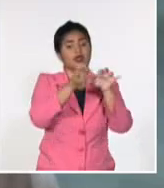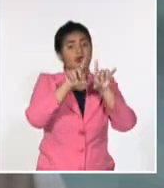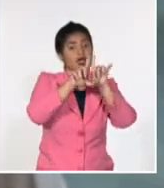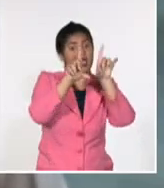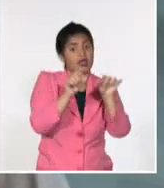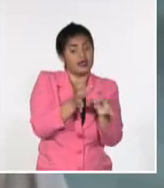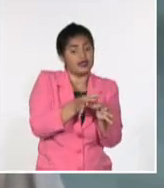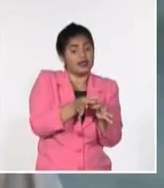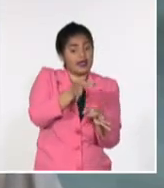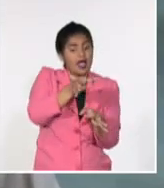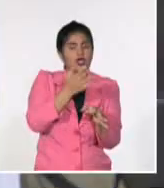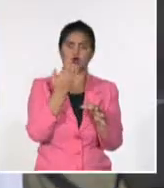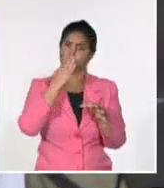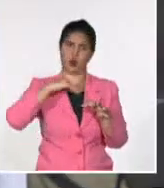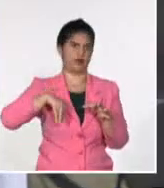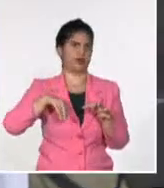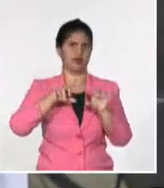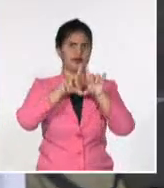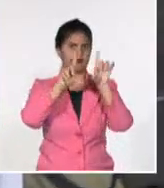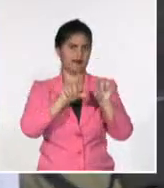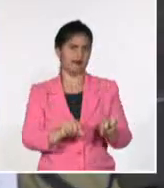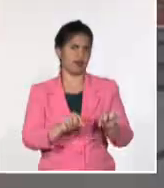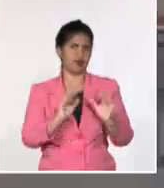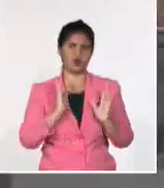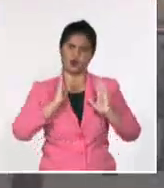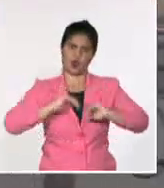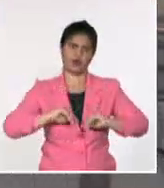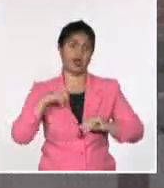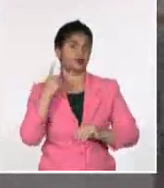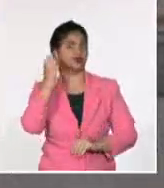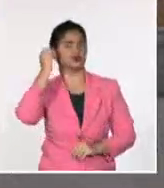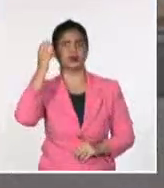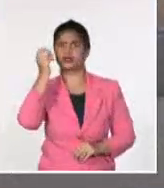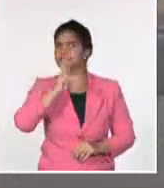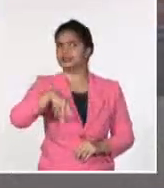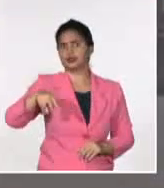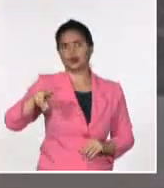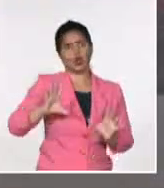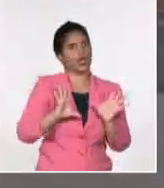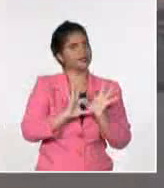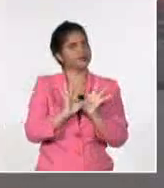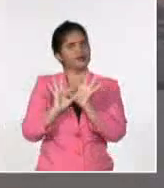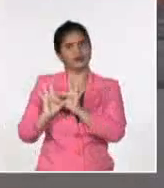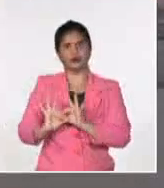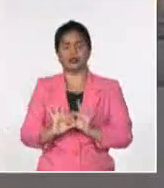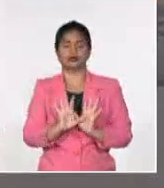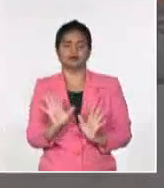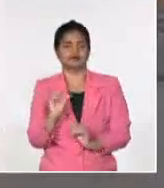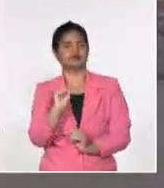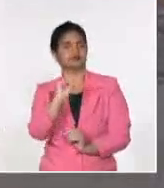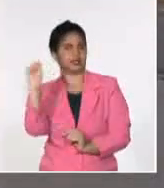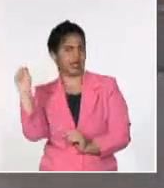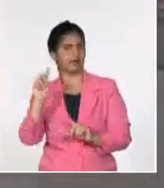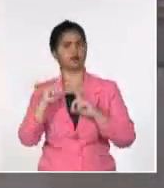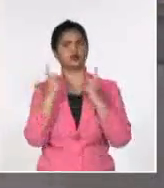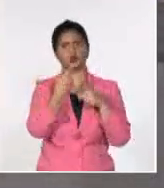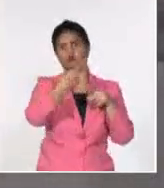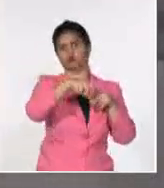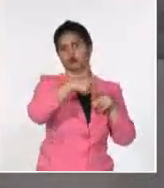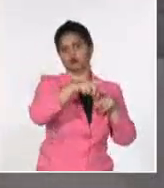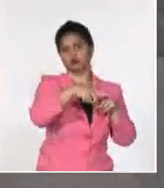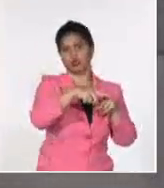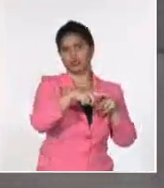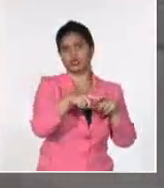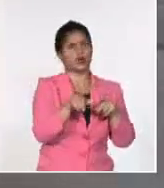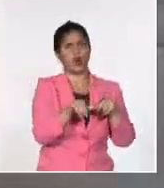la compota. Buscando soluciones financieras, hemos logrado tener las posibilidades de todo el material de envase